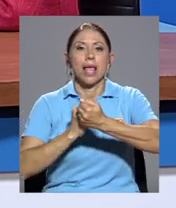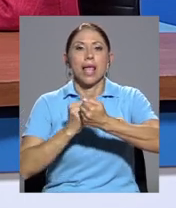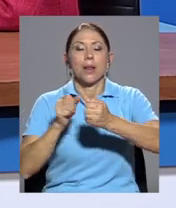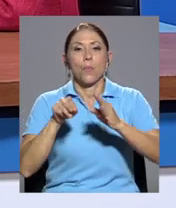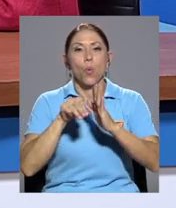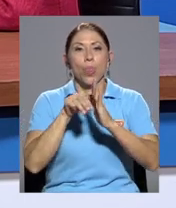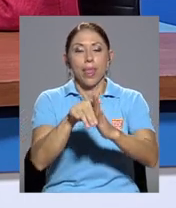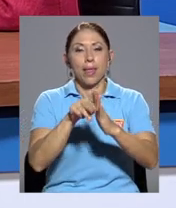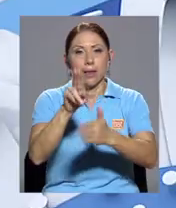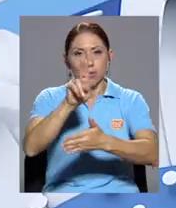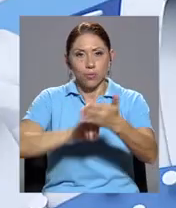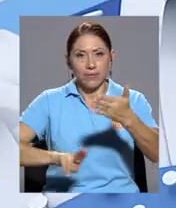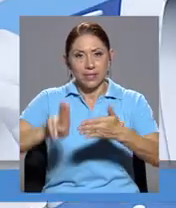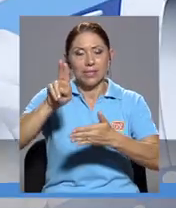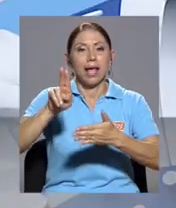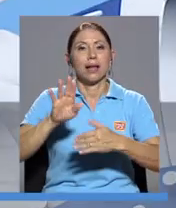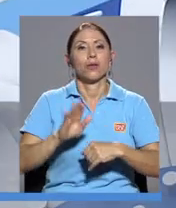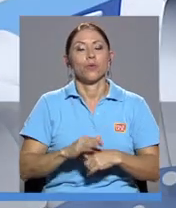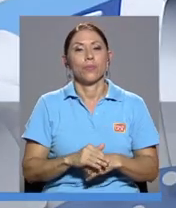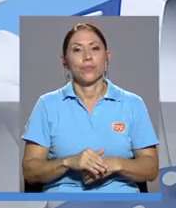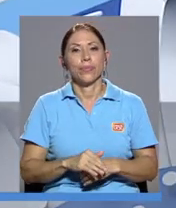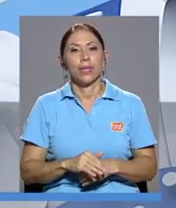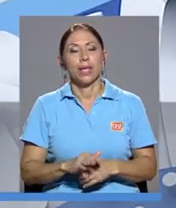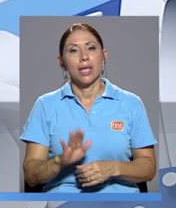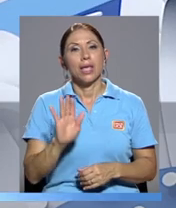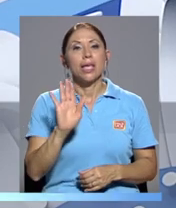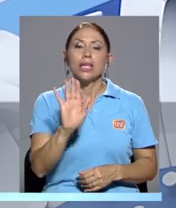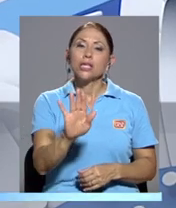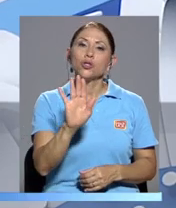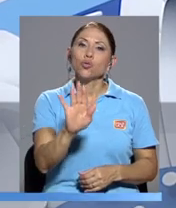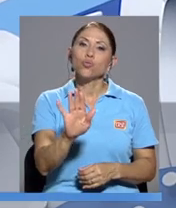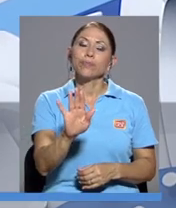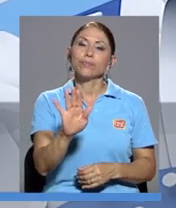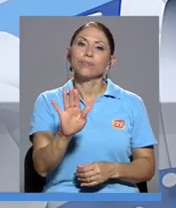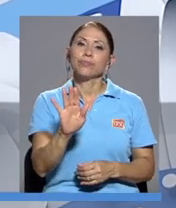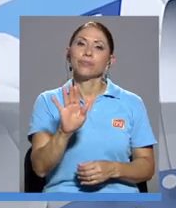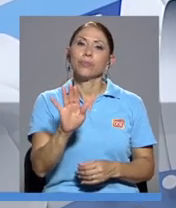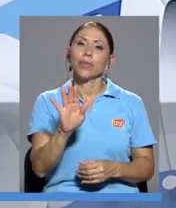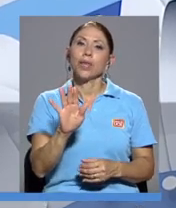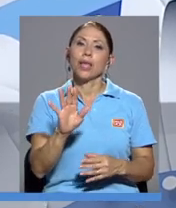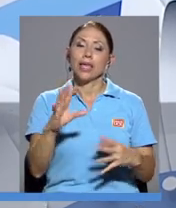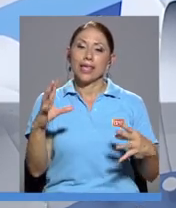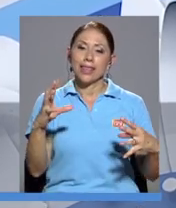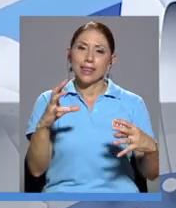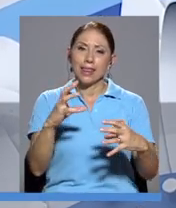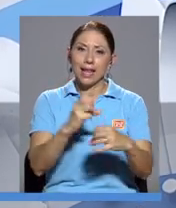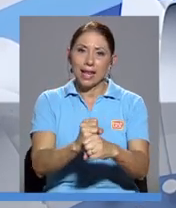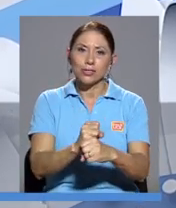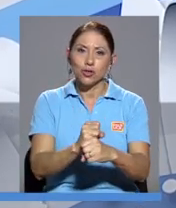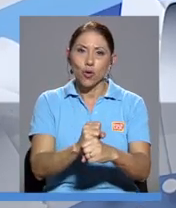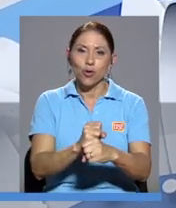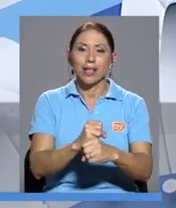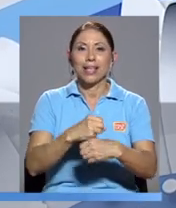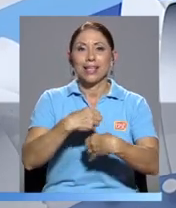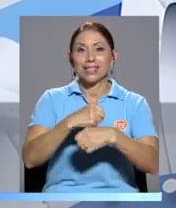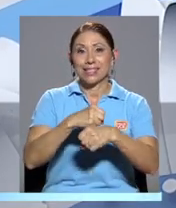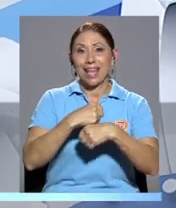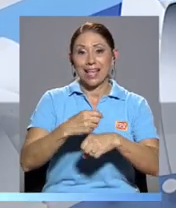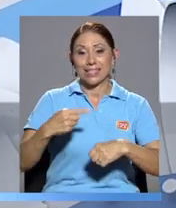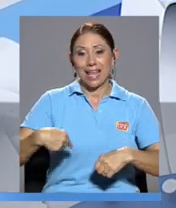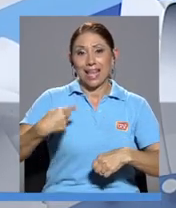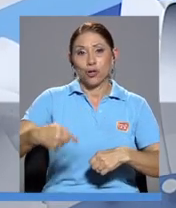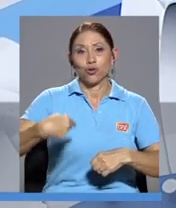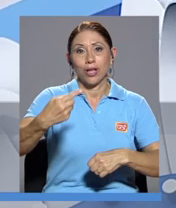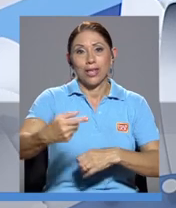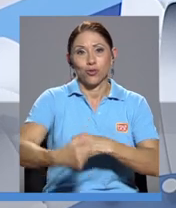universitario y su integración se va a realizar en los años siguientes a los